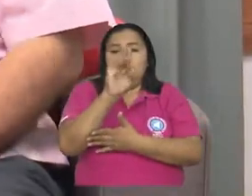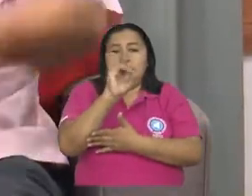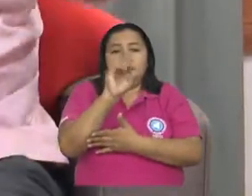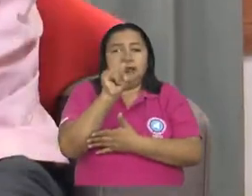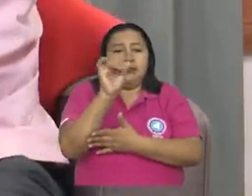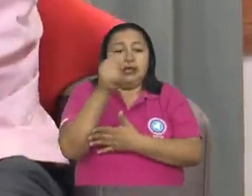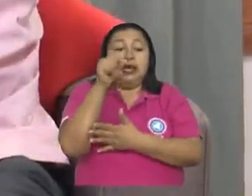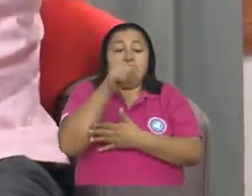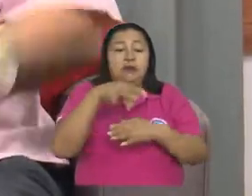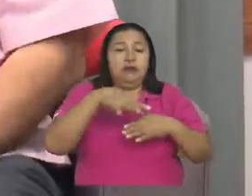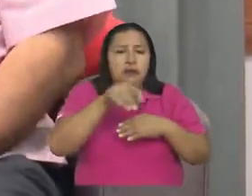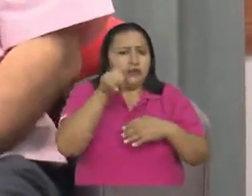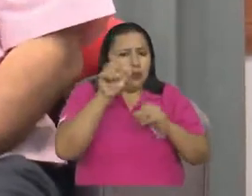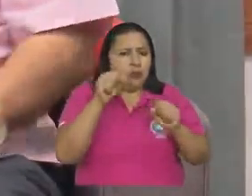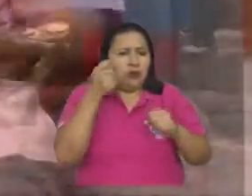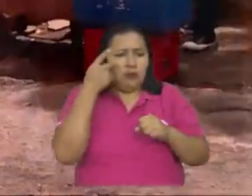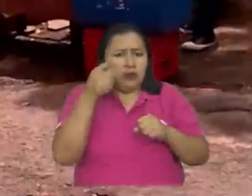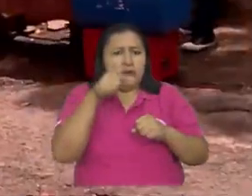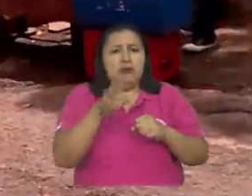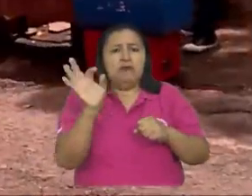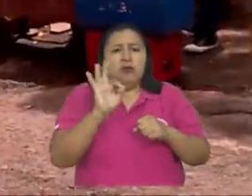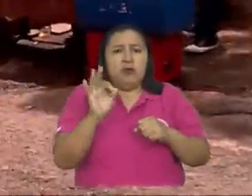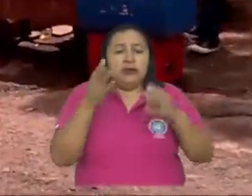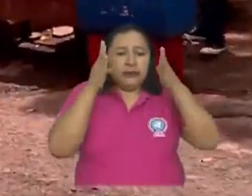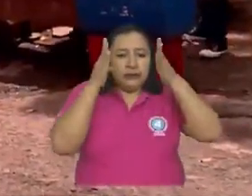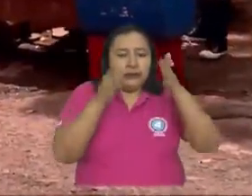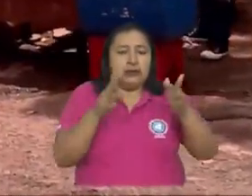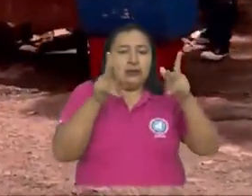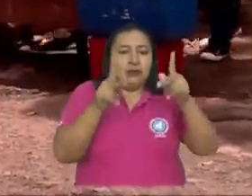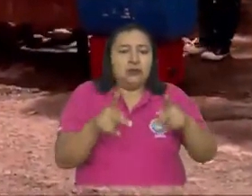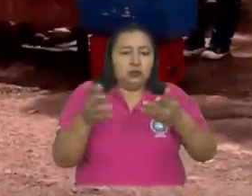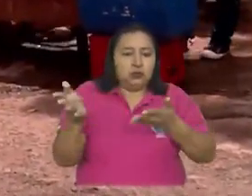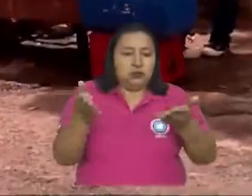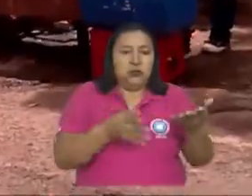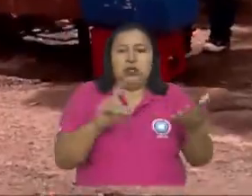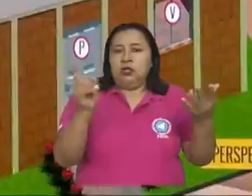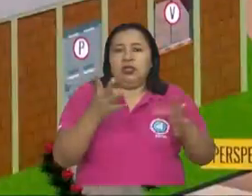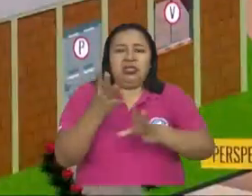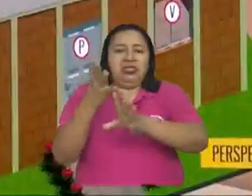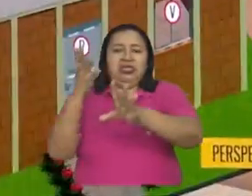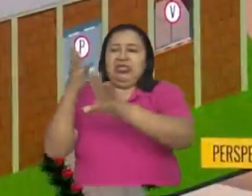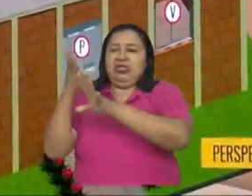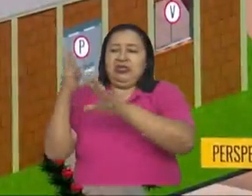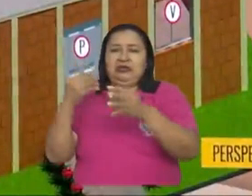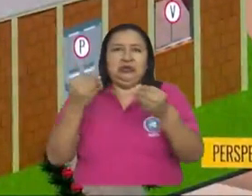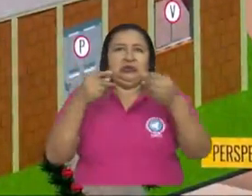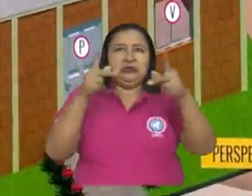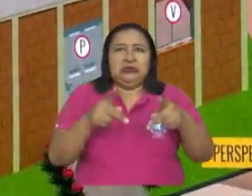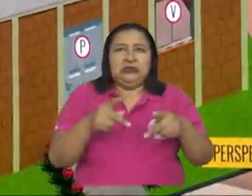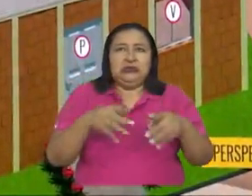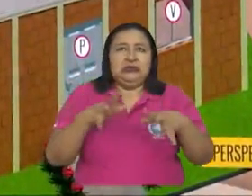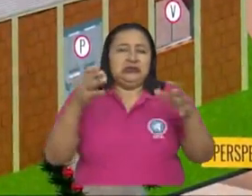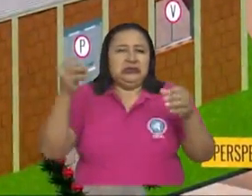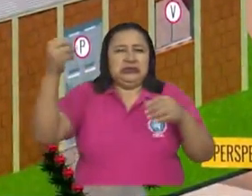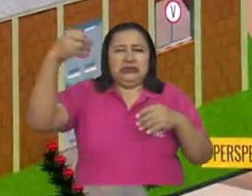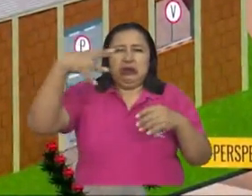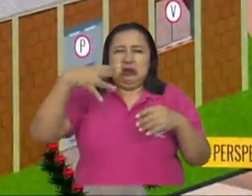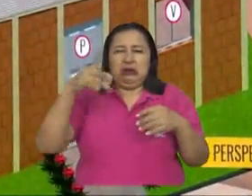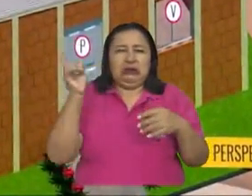oficinas. Ustedes pudieron ver la forma en que se atiende al público. Ya no es aquella fila, aquel montón de sol,